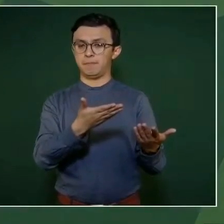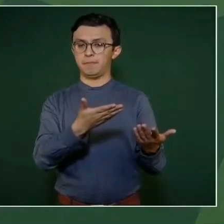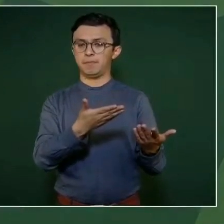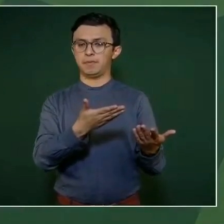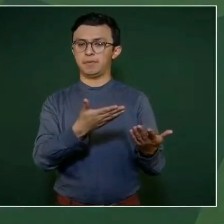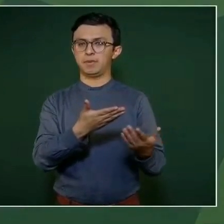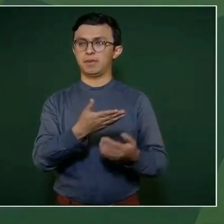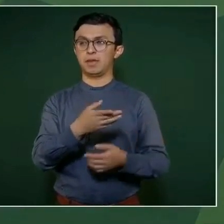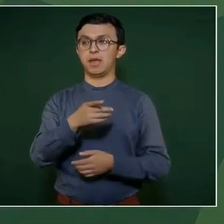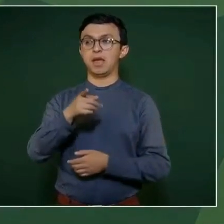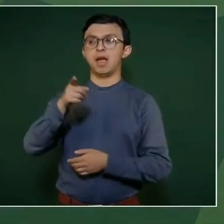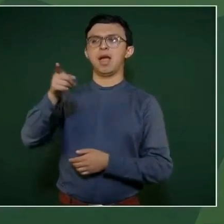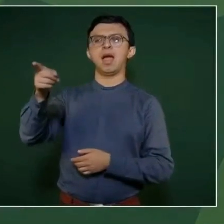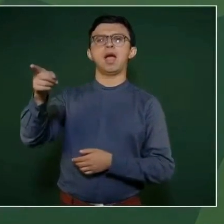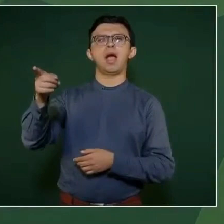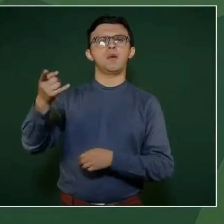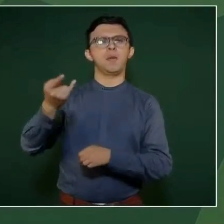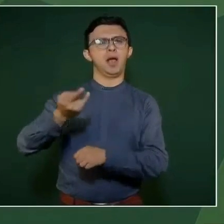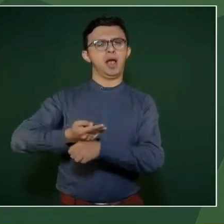este es el destapador.